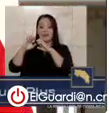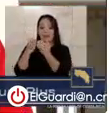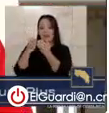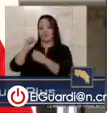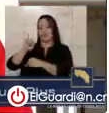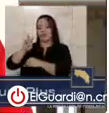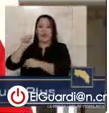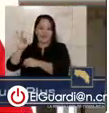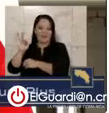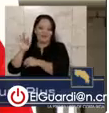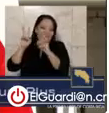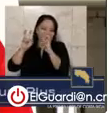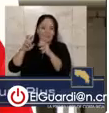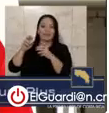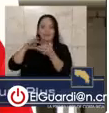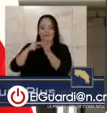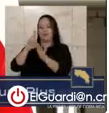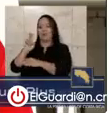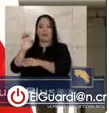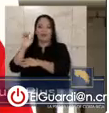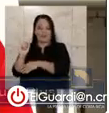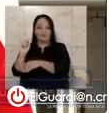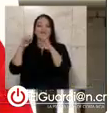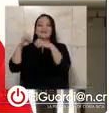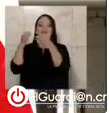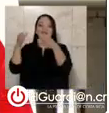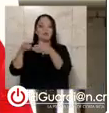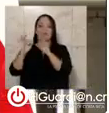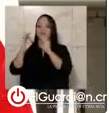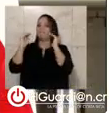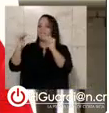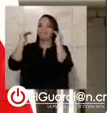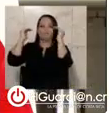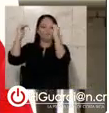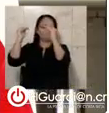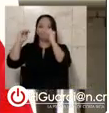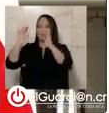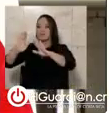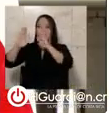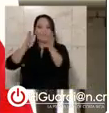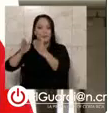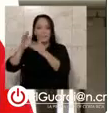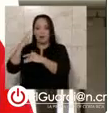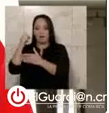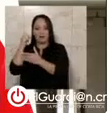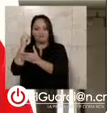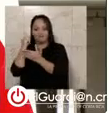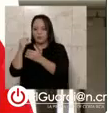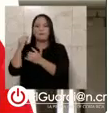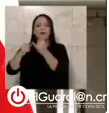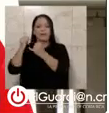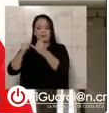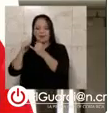eso es la UI, fundamentalmente un equipo de alto rendimiento en la lucha contra el crimen, de cuando las cosas se ponen